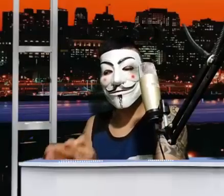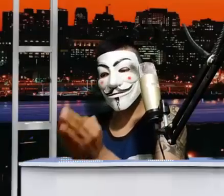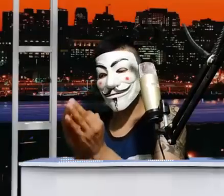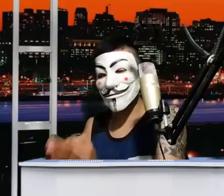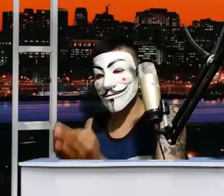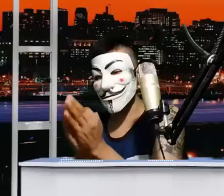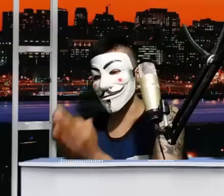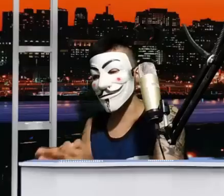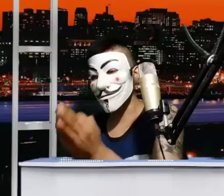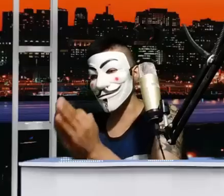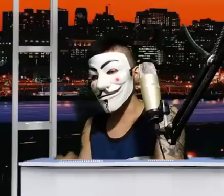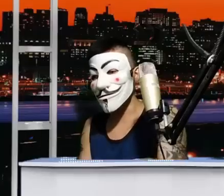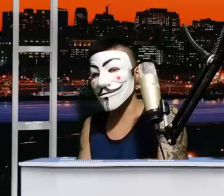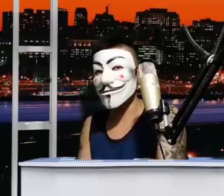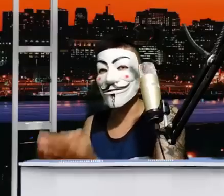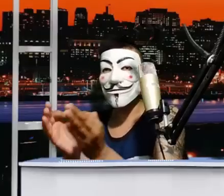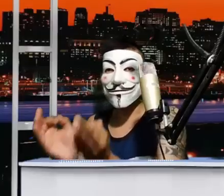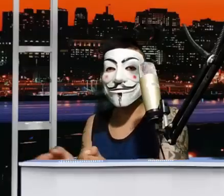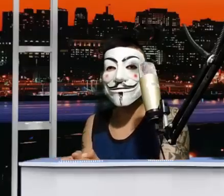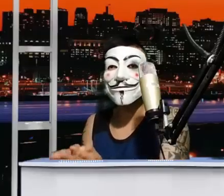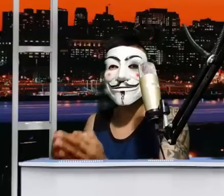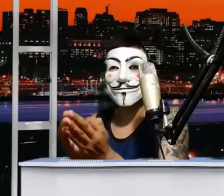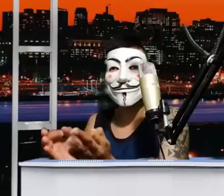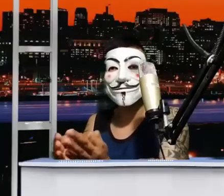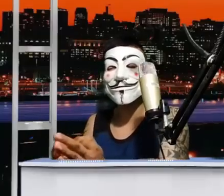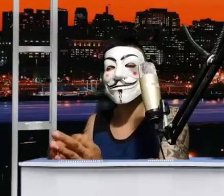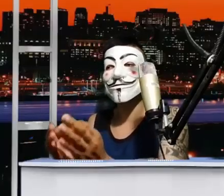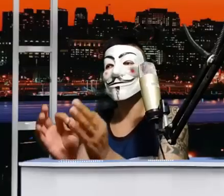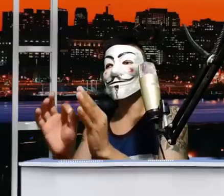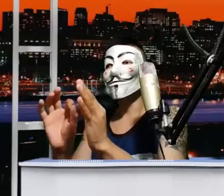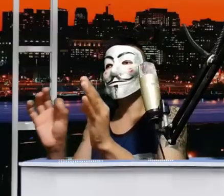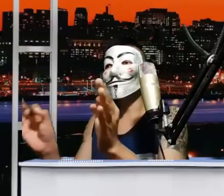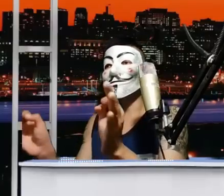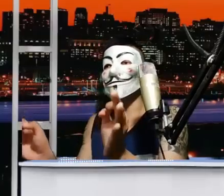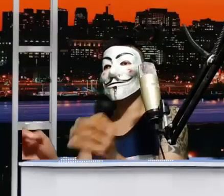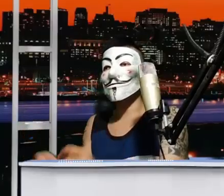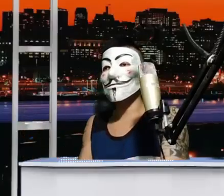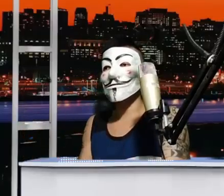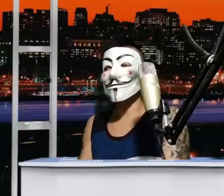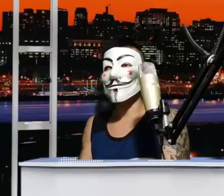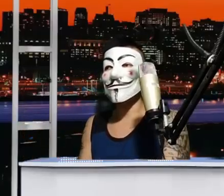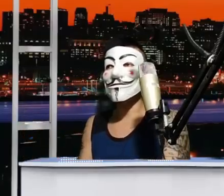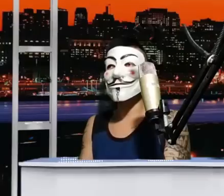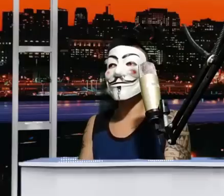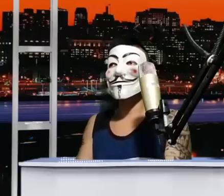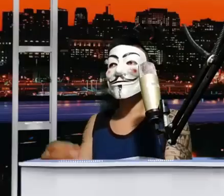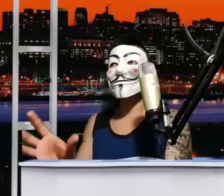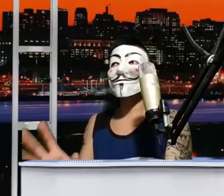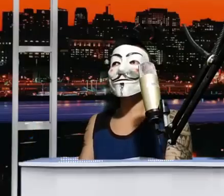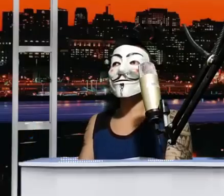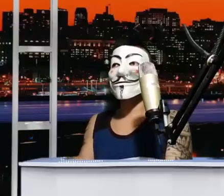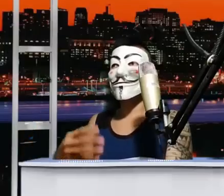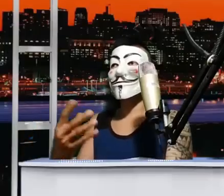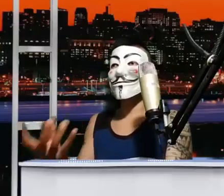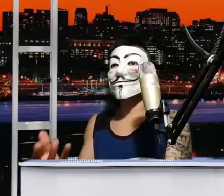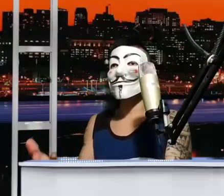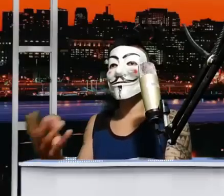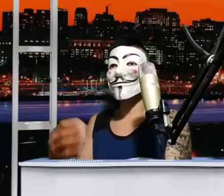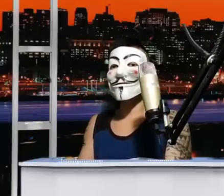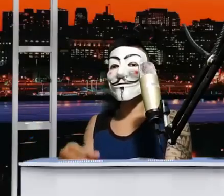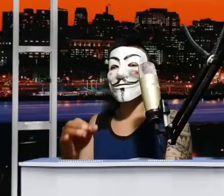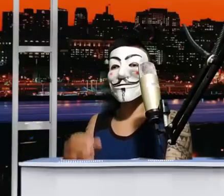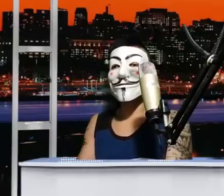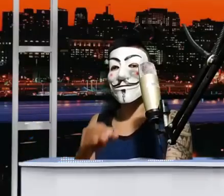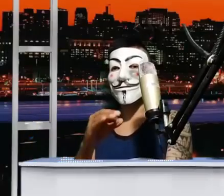decidió postularse como presidente, ¿por qué razón en ese caso no dijeron absolutamente nada? ¿O será que la